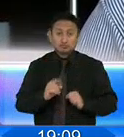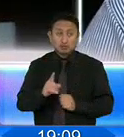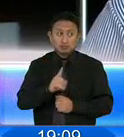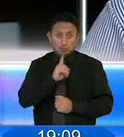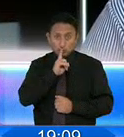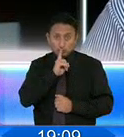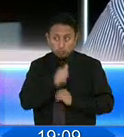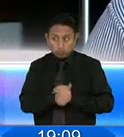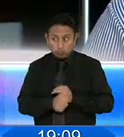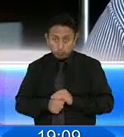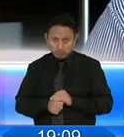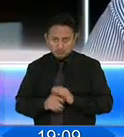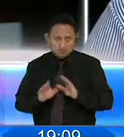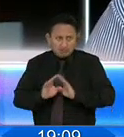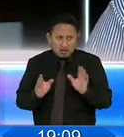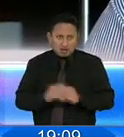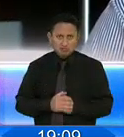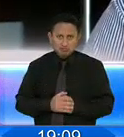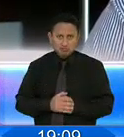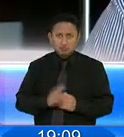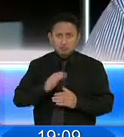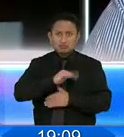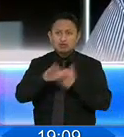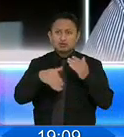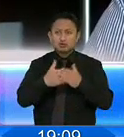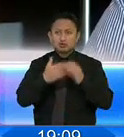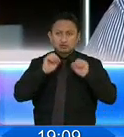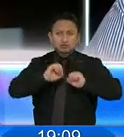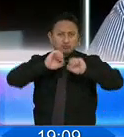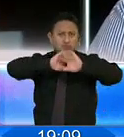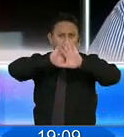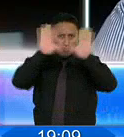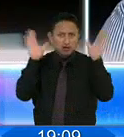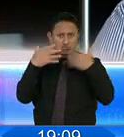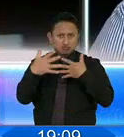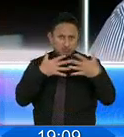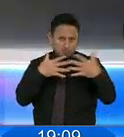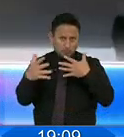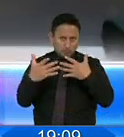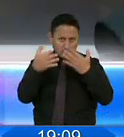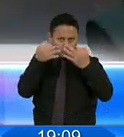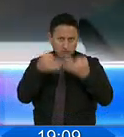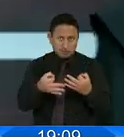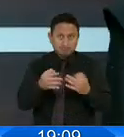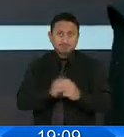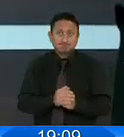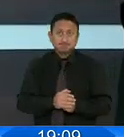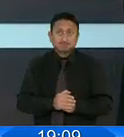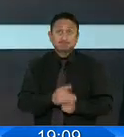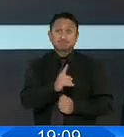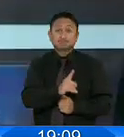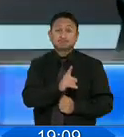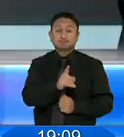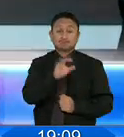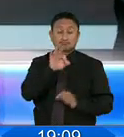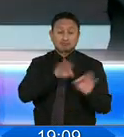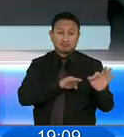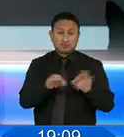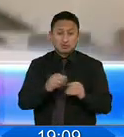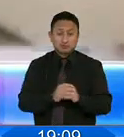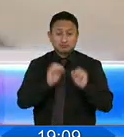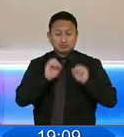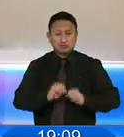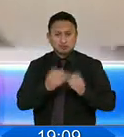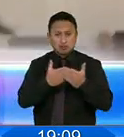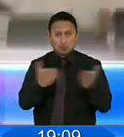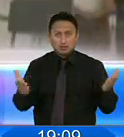en una democracia en la que todo tiene que funcionar transparentemente, honestamente. Por su parte, Saint Malo resaltó la receptividad y apertura